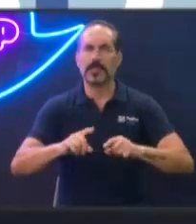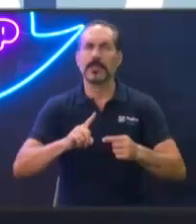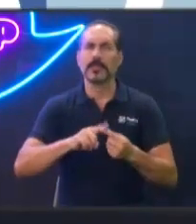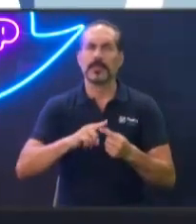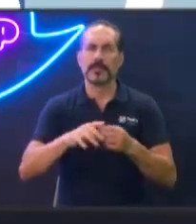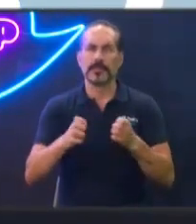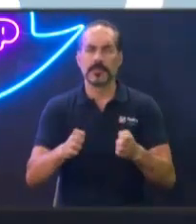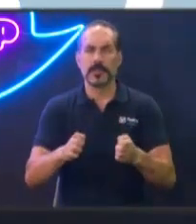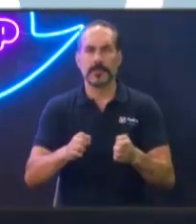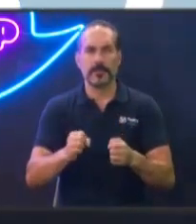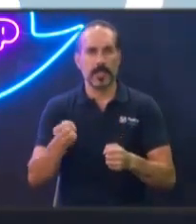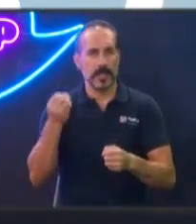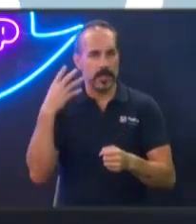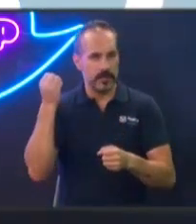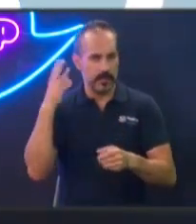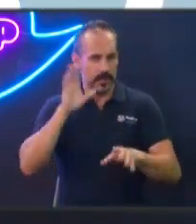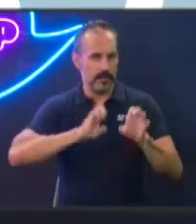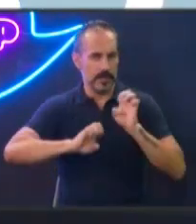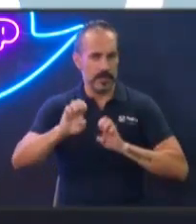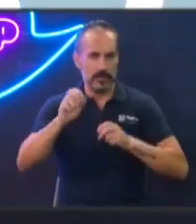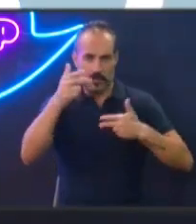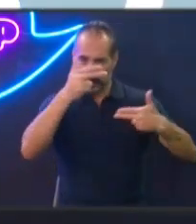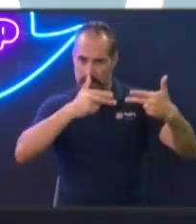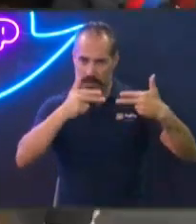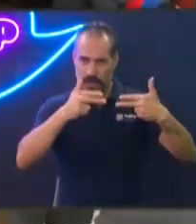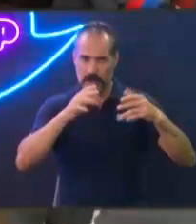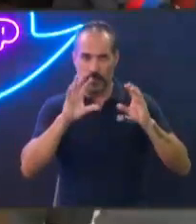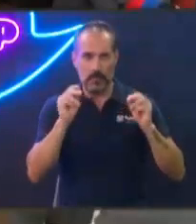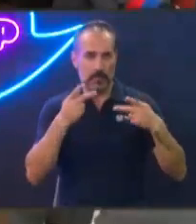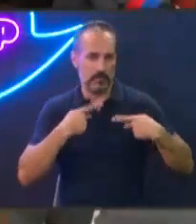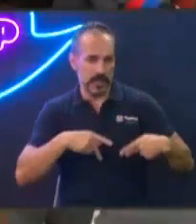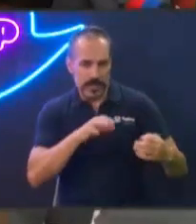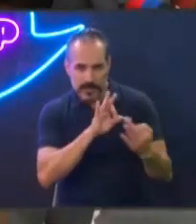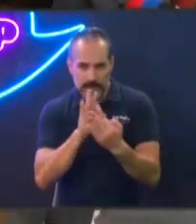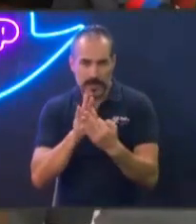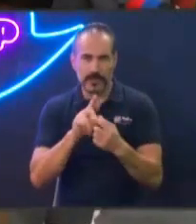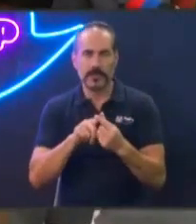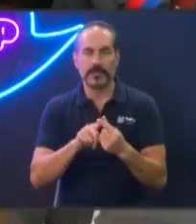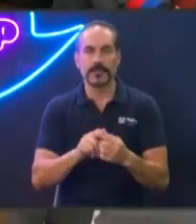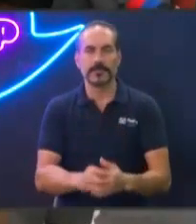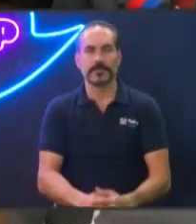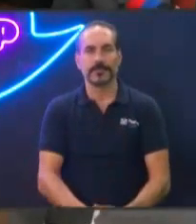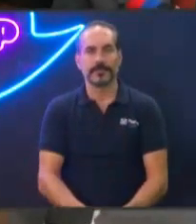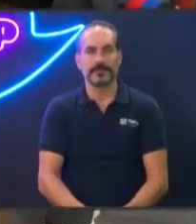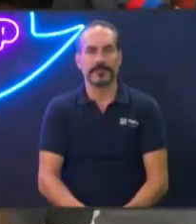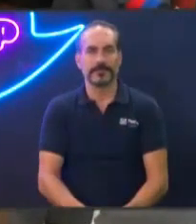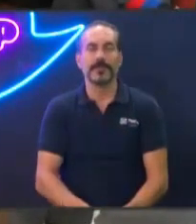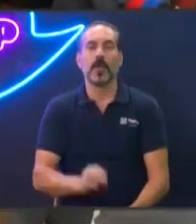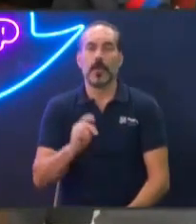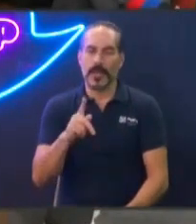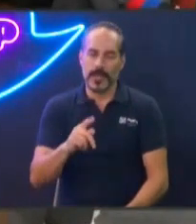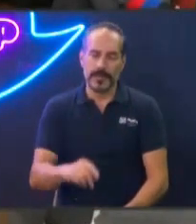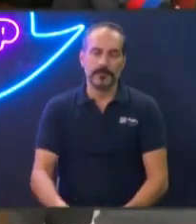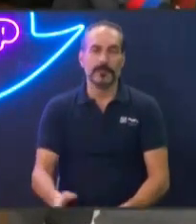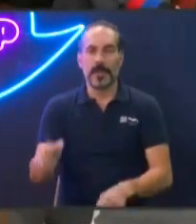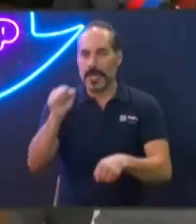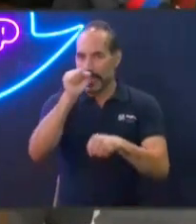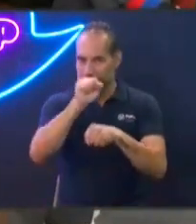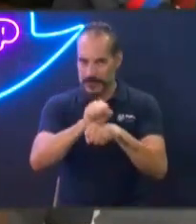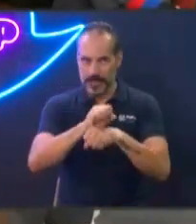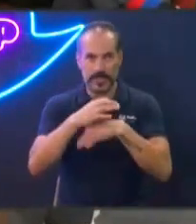a ser en línea cómo son estos eventos de la semana Pues mira la dinámica de la semana está planteada definitivamente